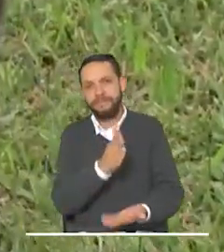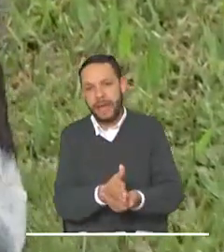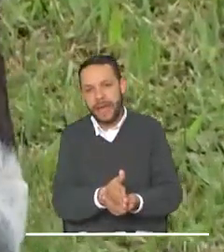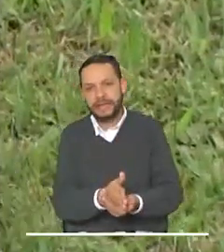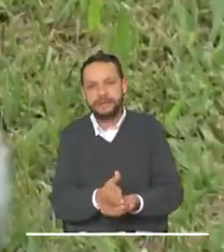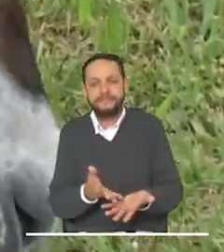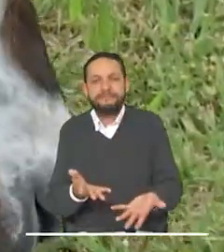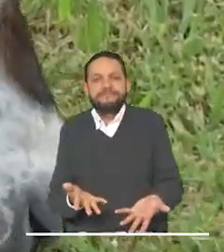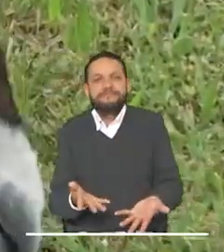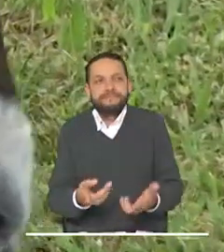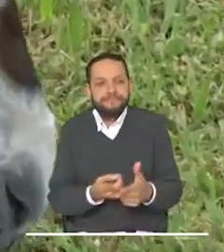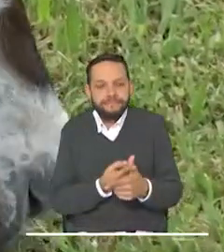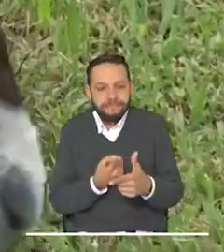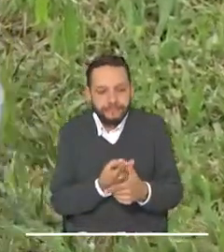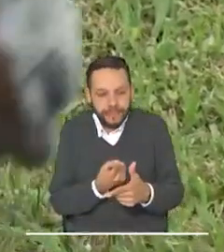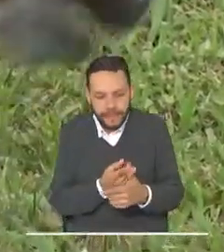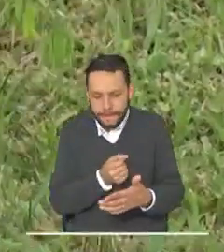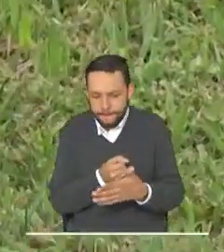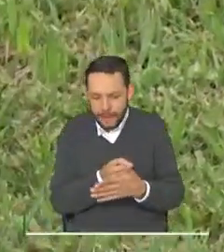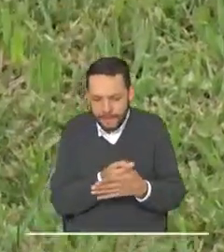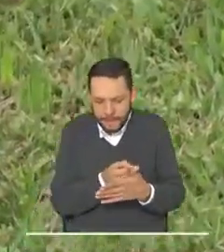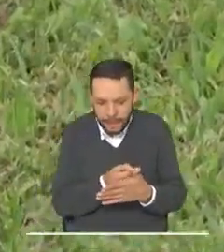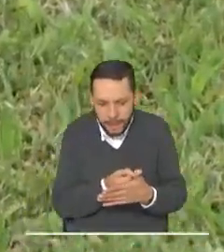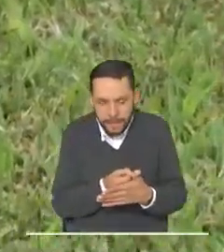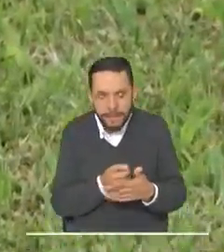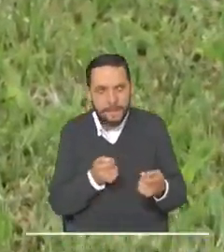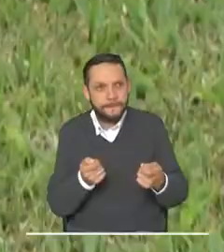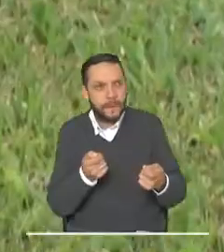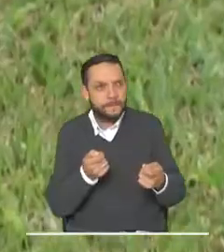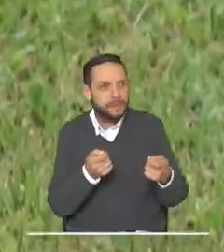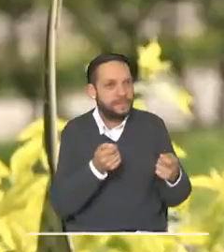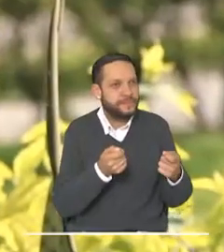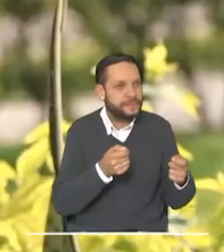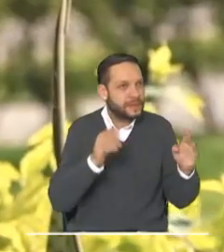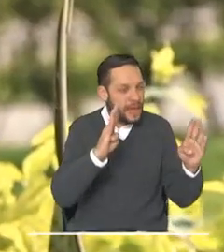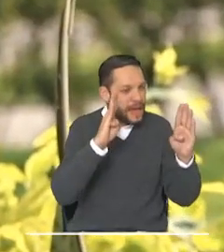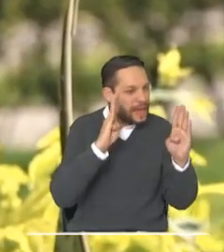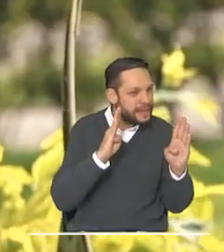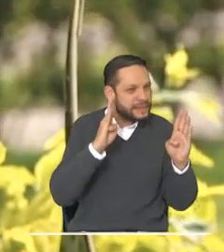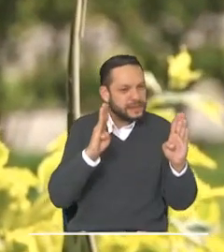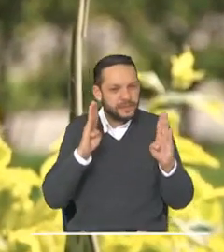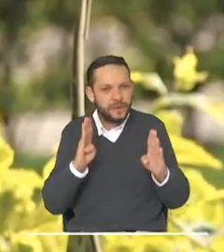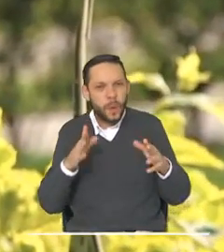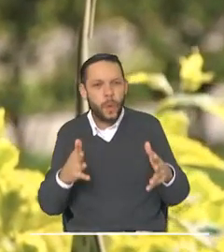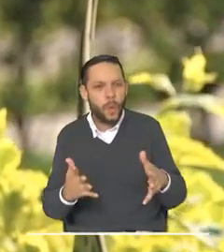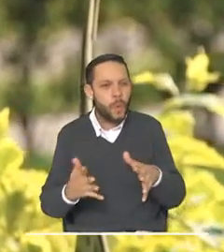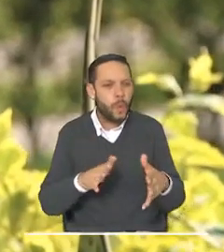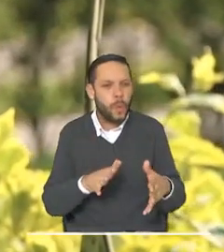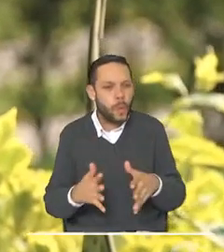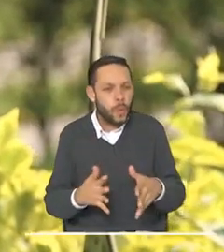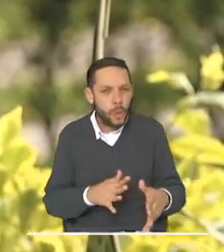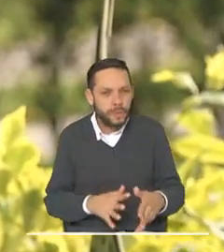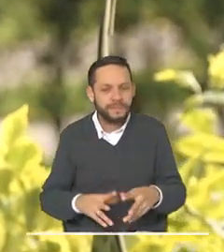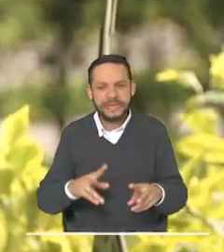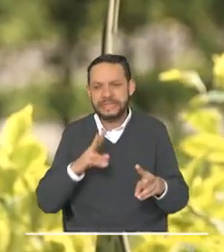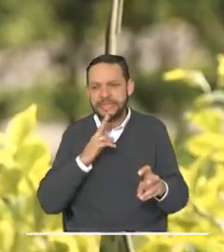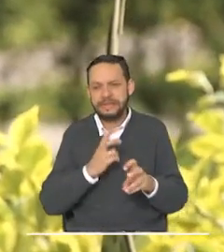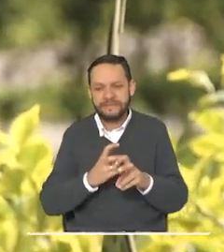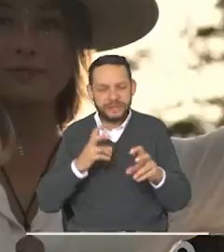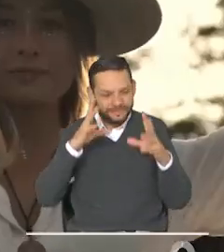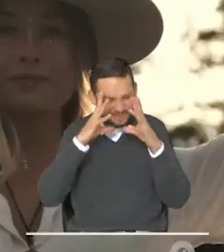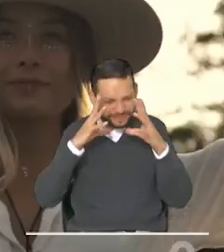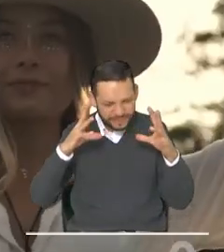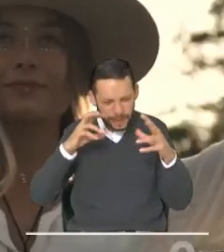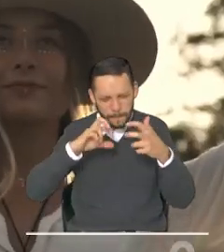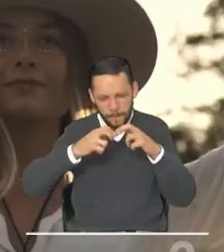eso a mí constantemente me llama mucho la atención y pasa mucho con muchos diagnósticos pasa con con trastornos de ansiedad bueno